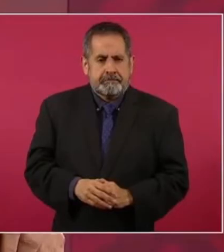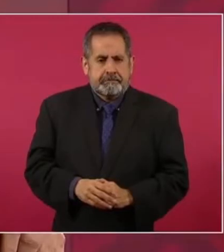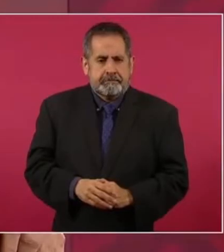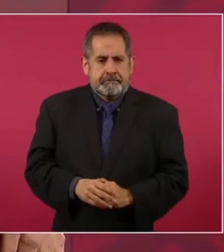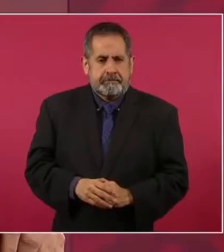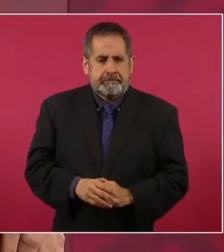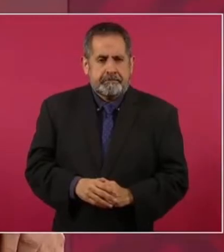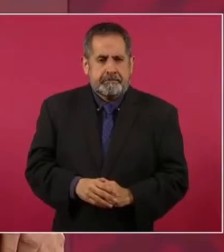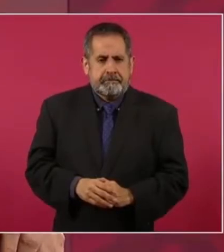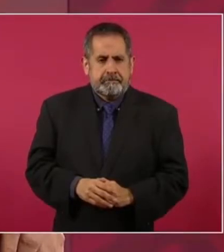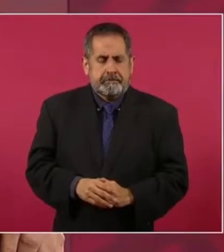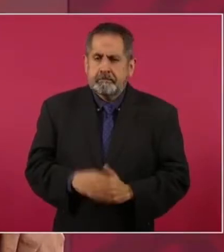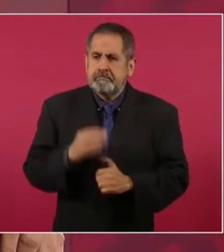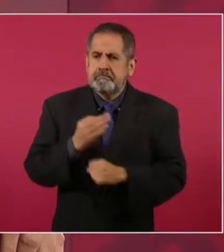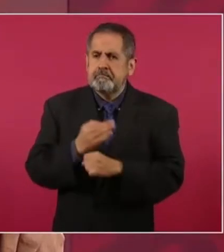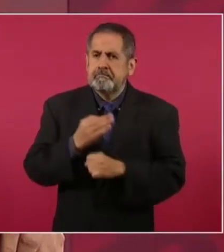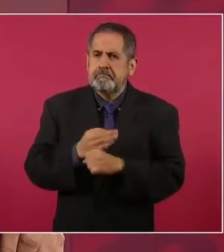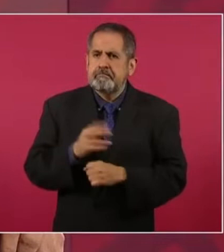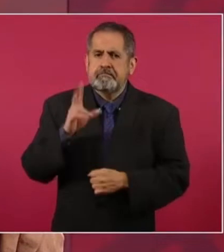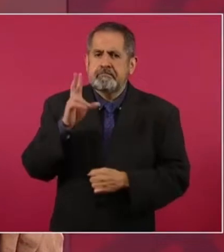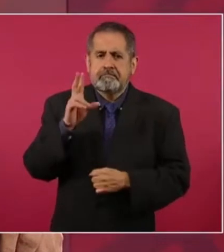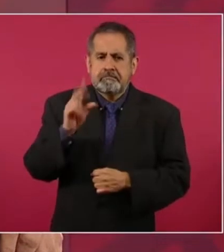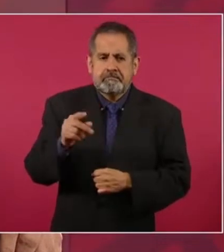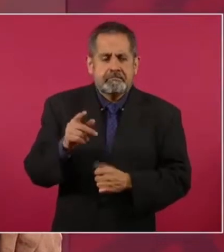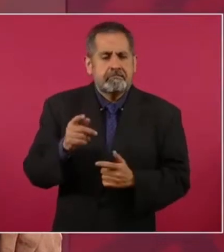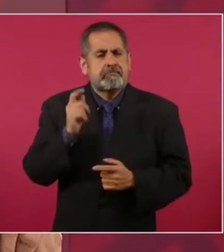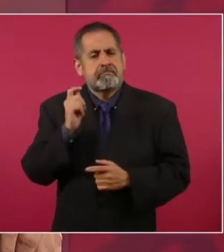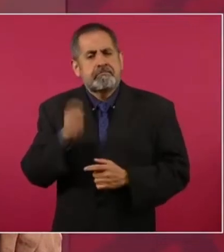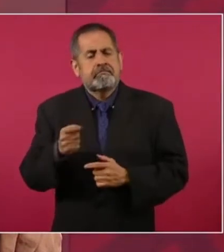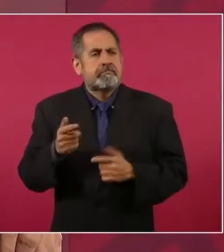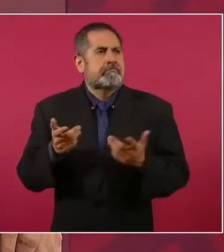estamos en condiciones de mantener